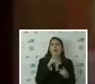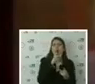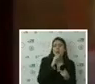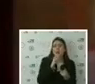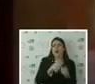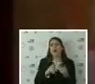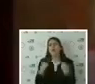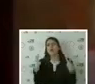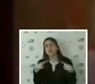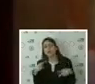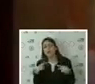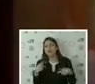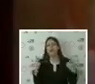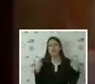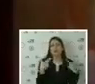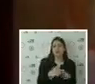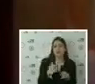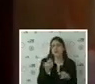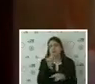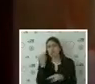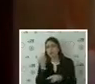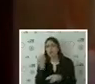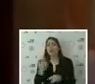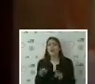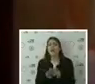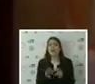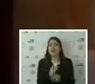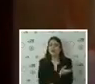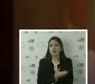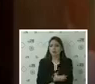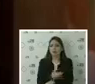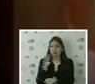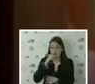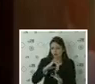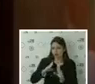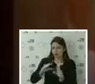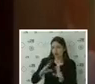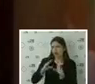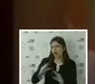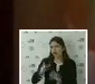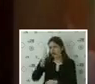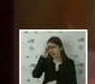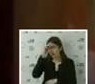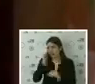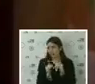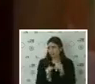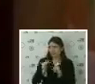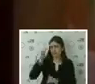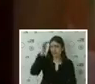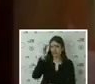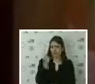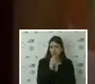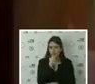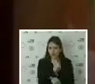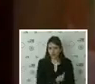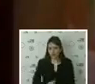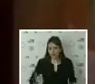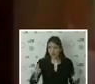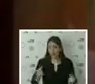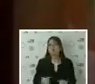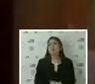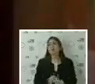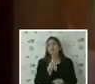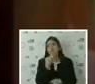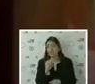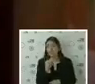en el acompañamiento que tienen el proceso de aprendizaje de estos chicos. Esta mirada también